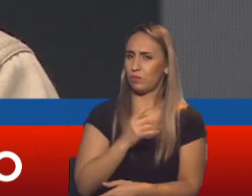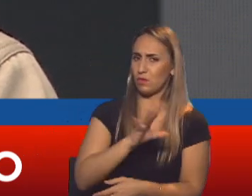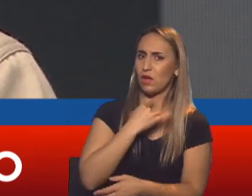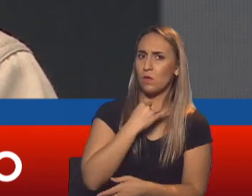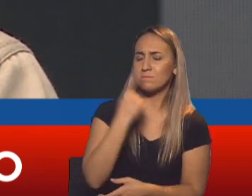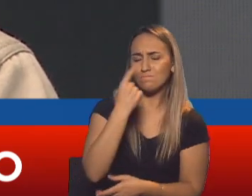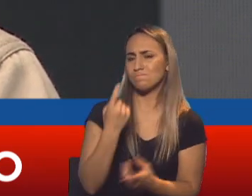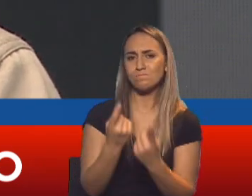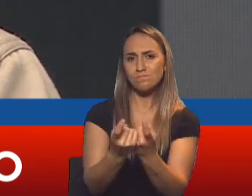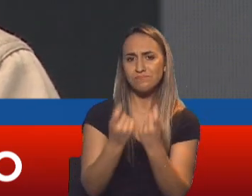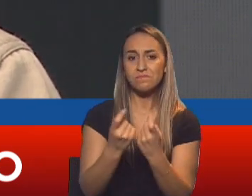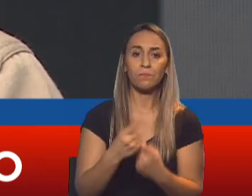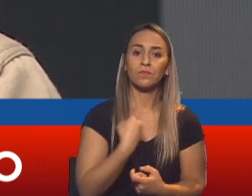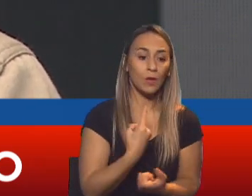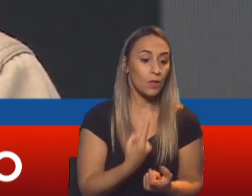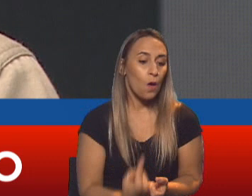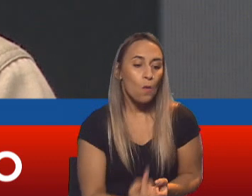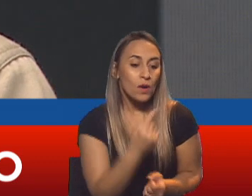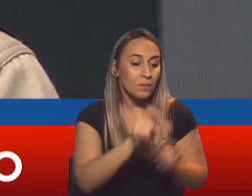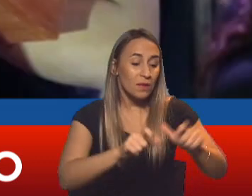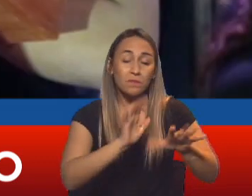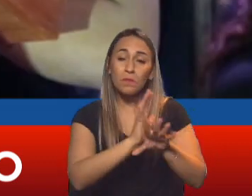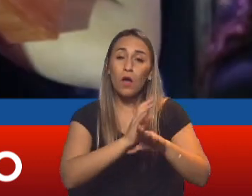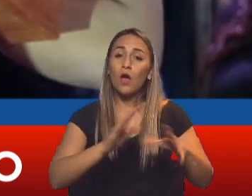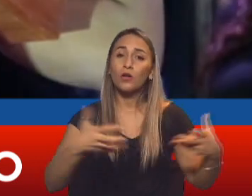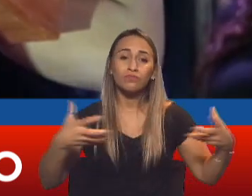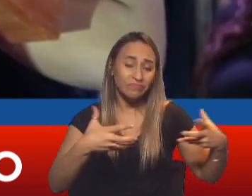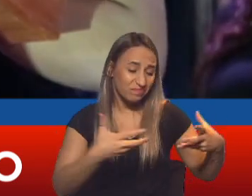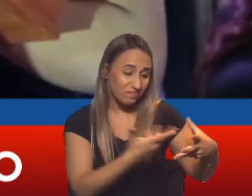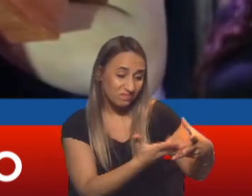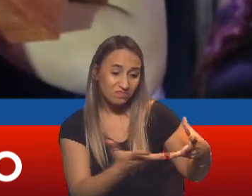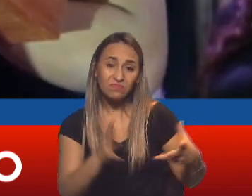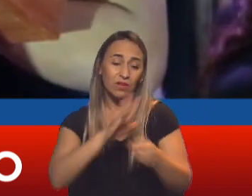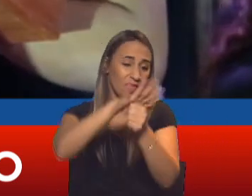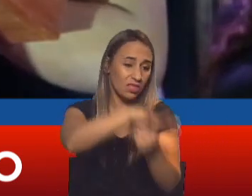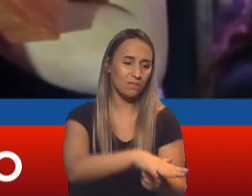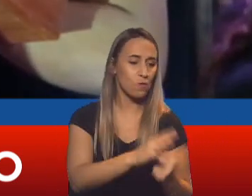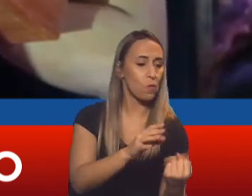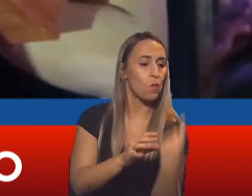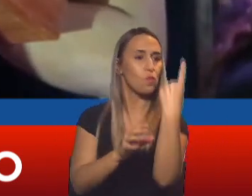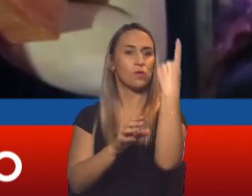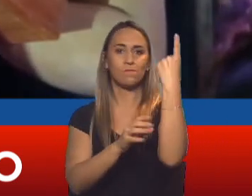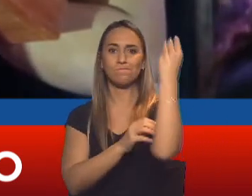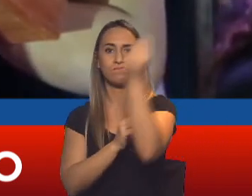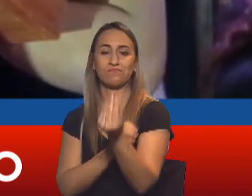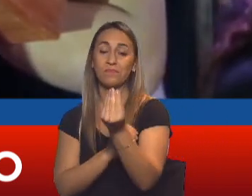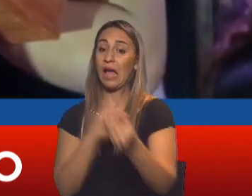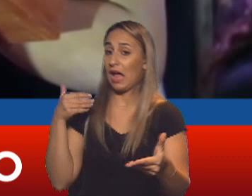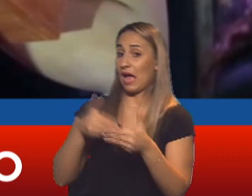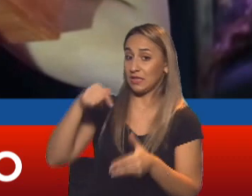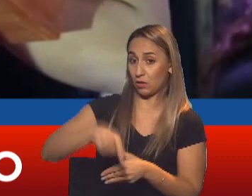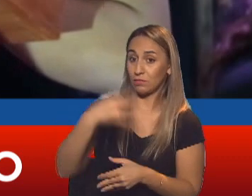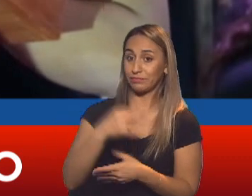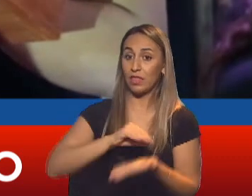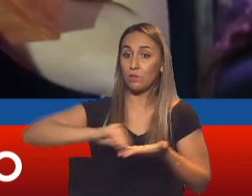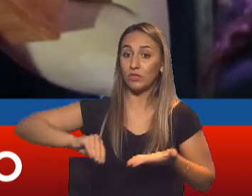los trabajadores de abajo, que surja y que exprese esas reivindicaciones tantas veces postergadas. Vilca era hasta hoy diputado provincial por la